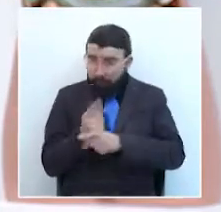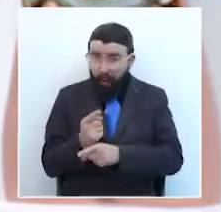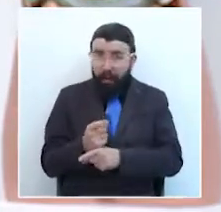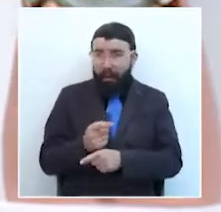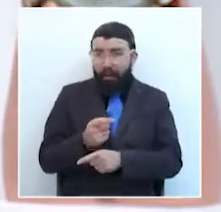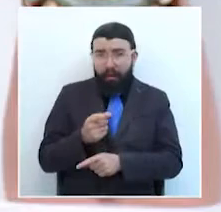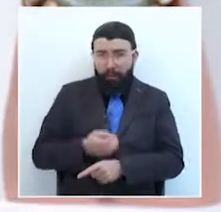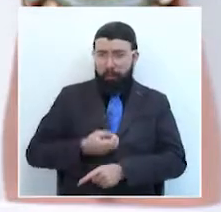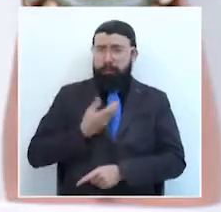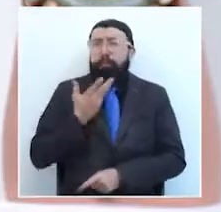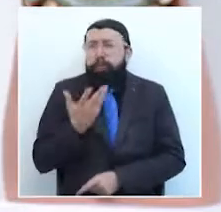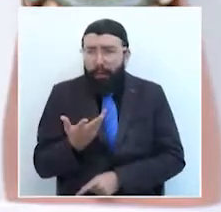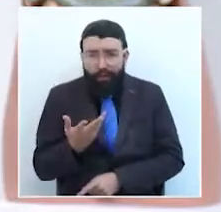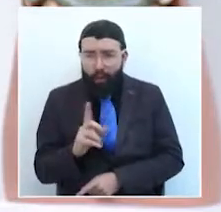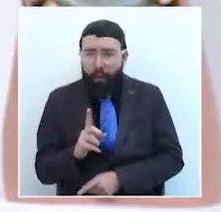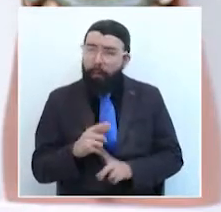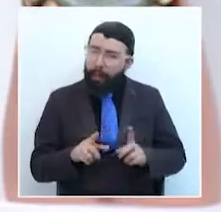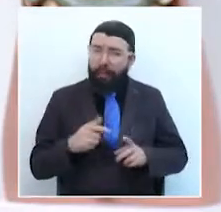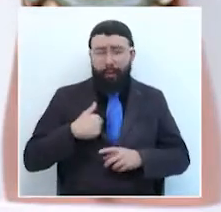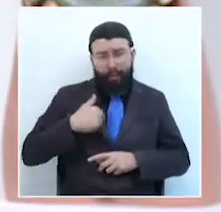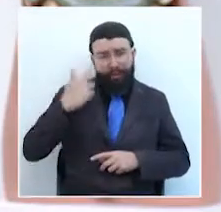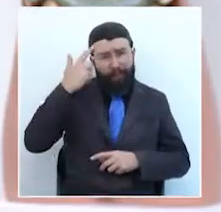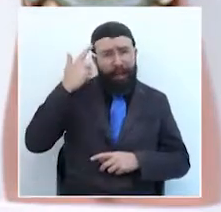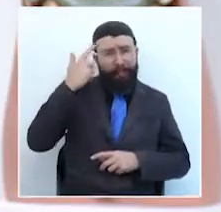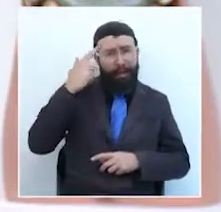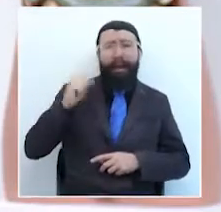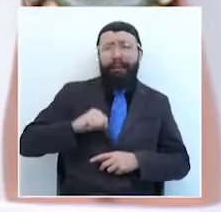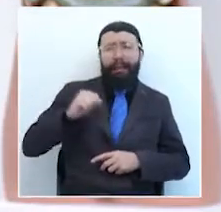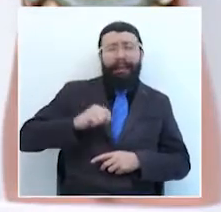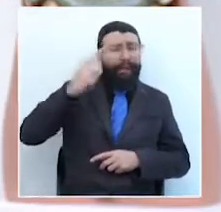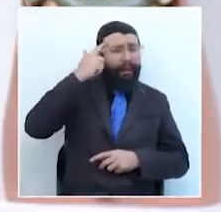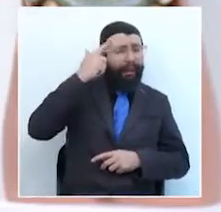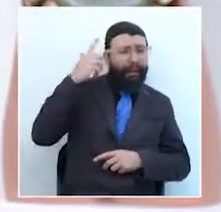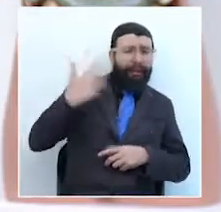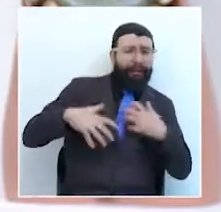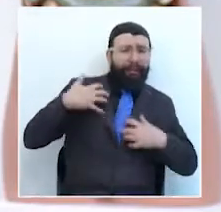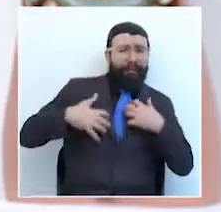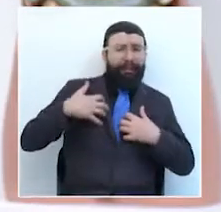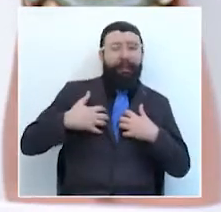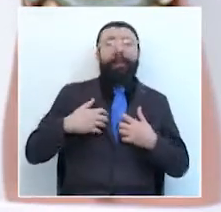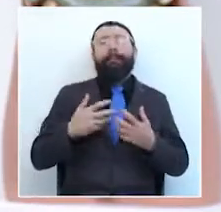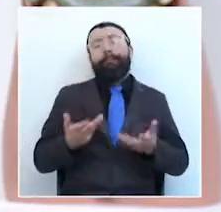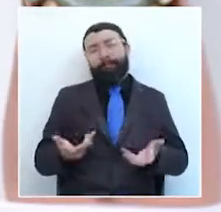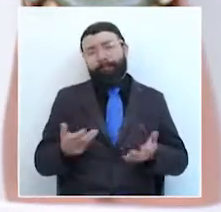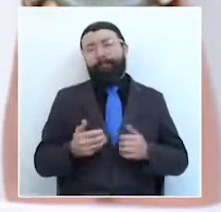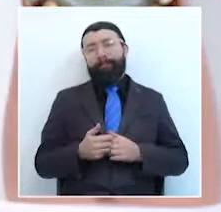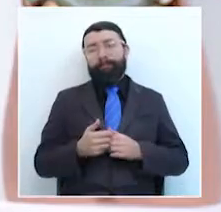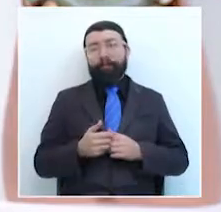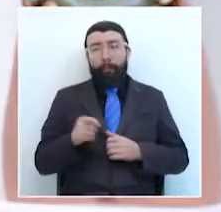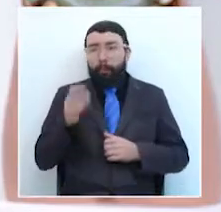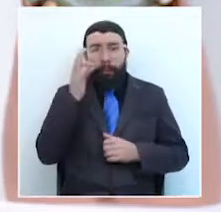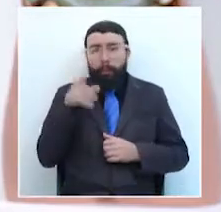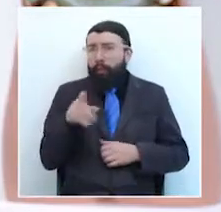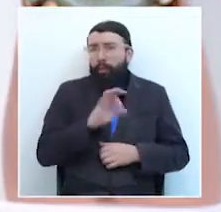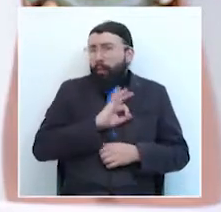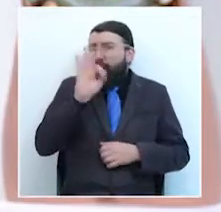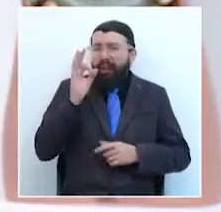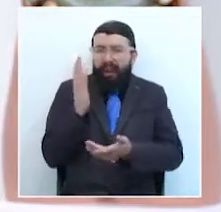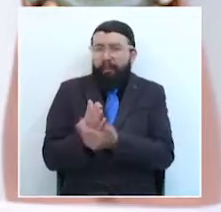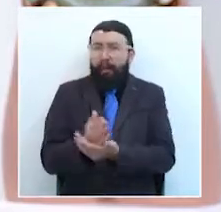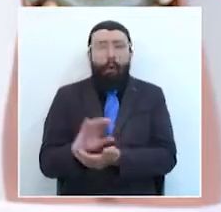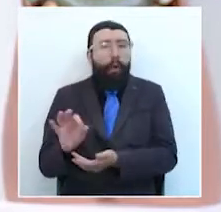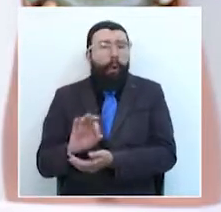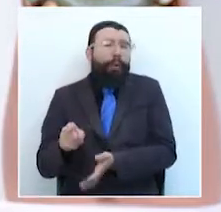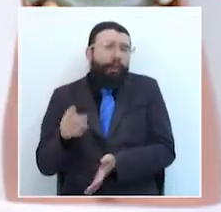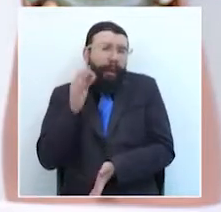pero en nuestra imaginación ya están sucediendo entonces eso las fobias nos generan ansiedad y quizás eso no vaya a pasar es muy poco probable que